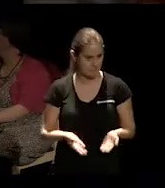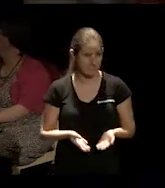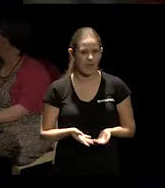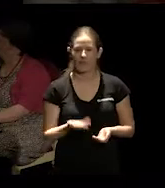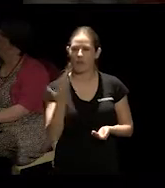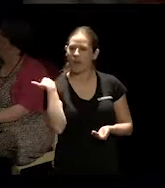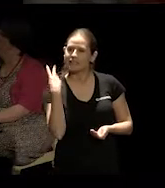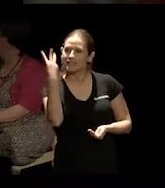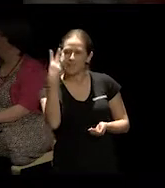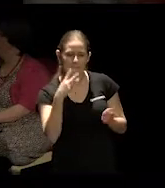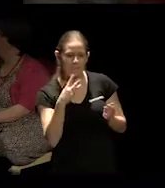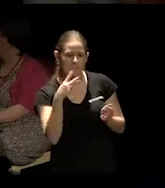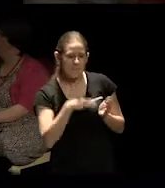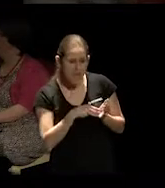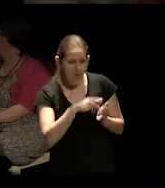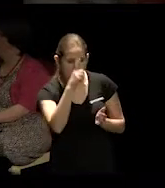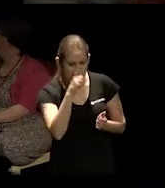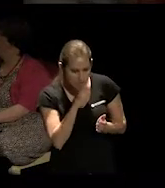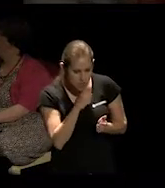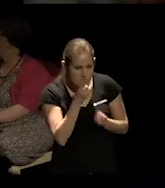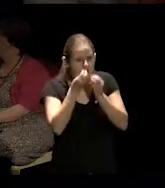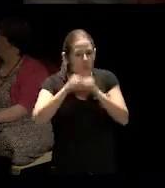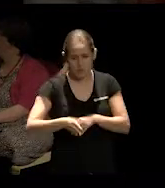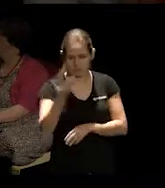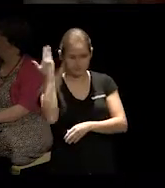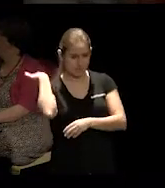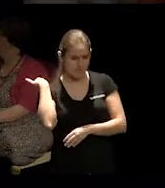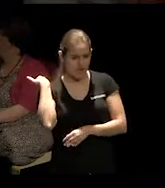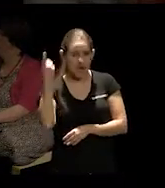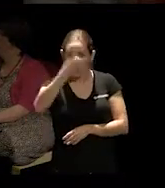3.000 años de historia en la cual hemos ignorado a las personas con discapacidad.